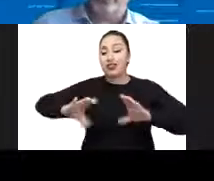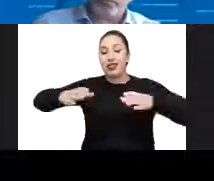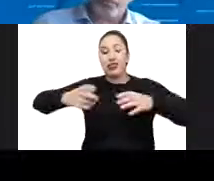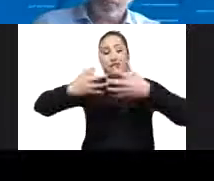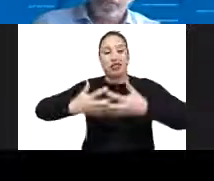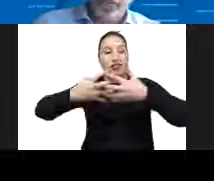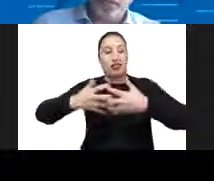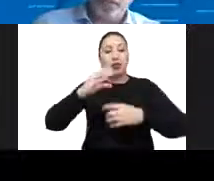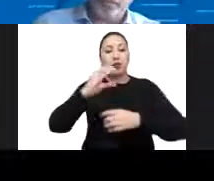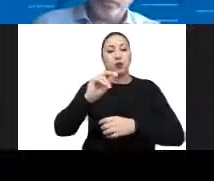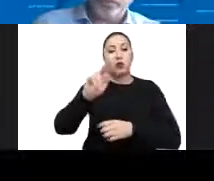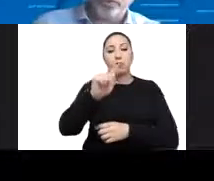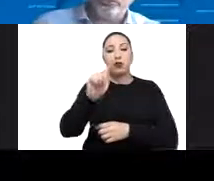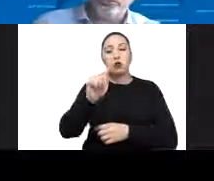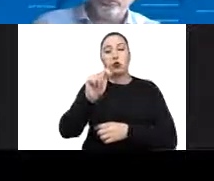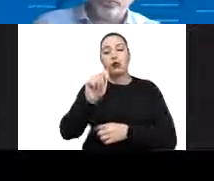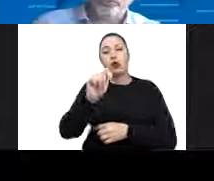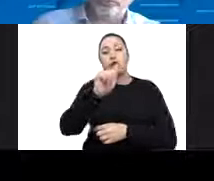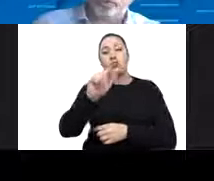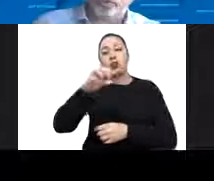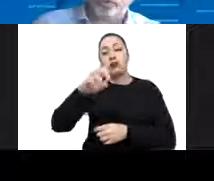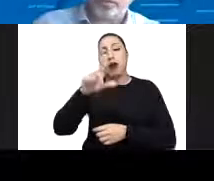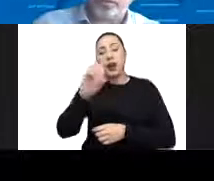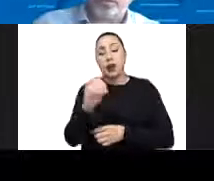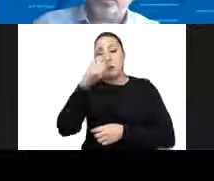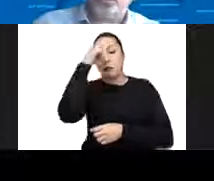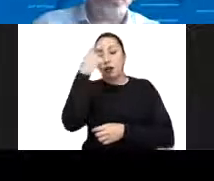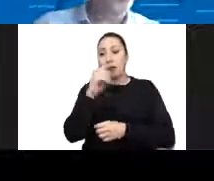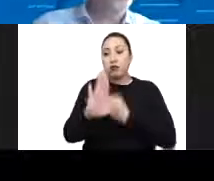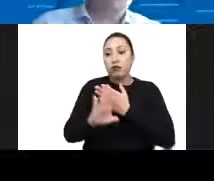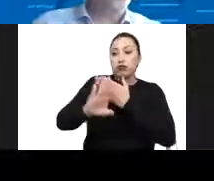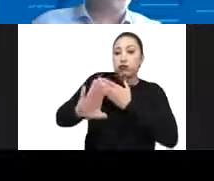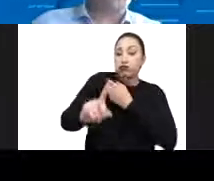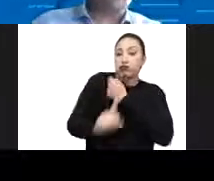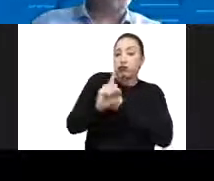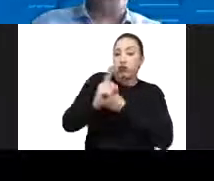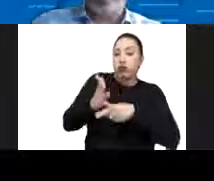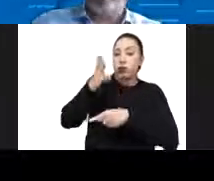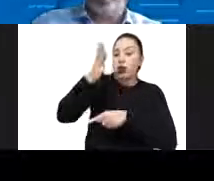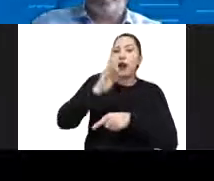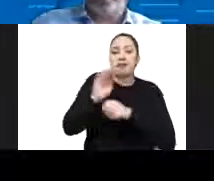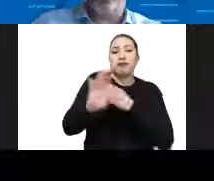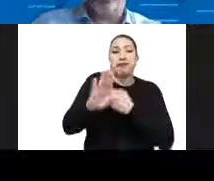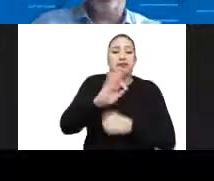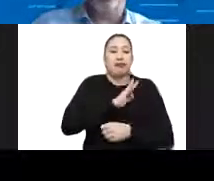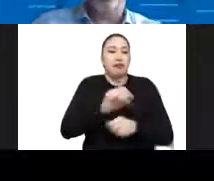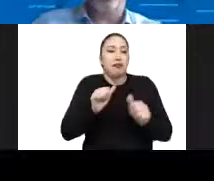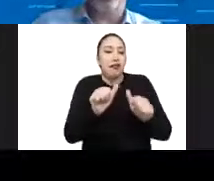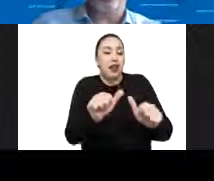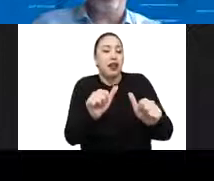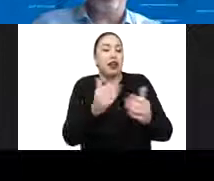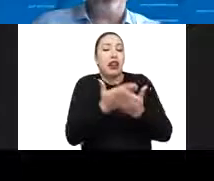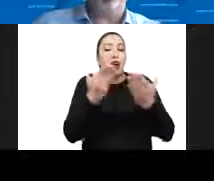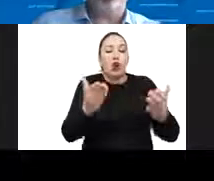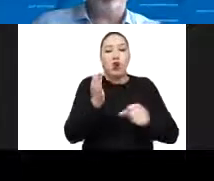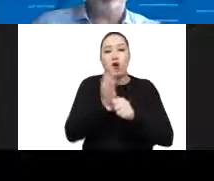de posibles shocks o estreses en el futuro. Pero para entender eso, y ahora estamos trabajando